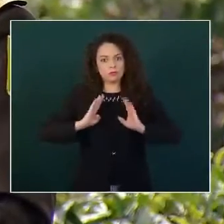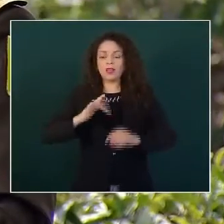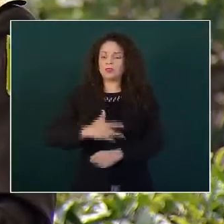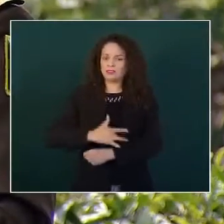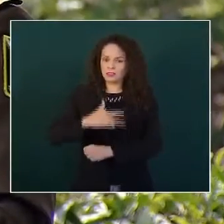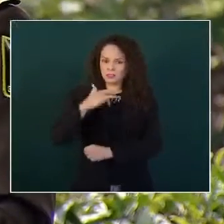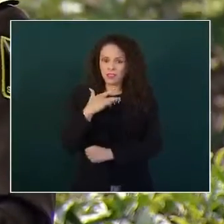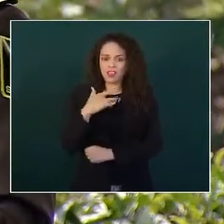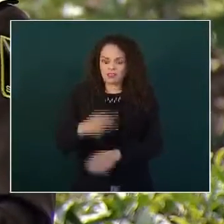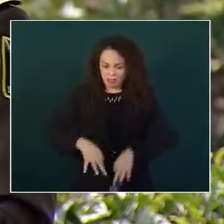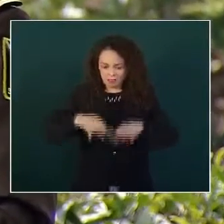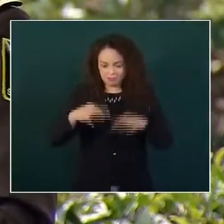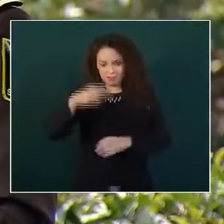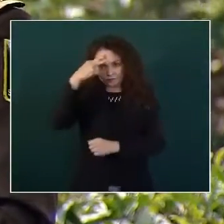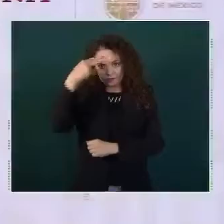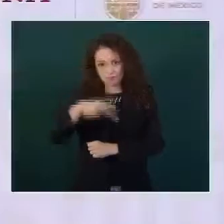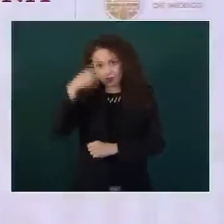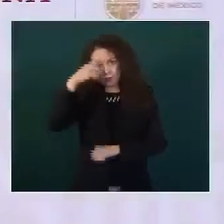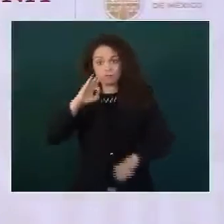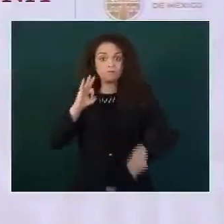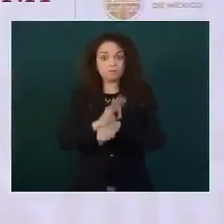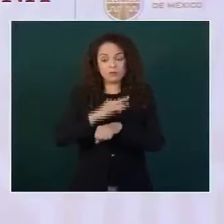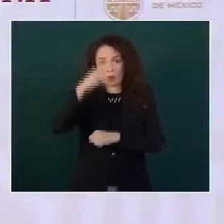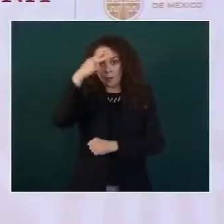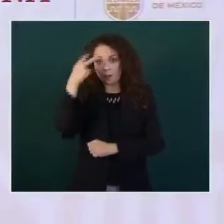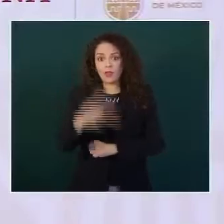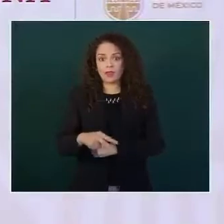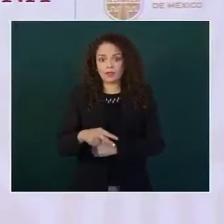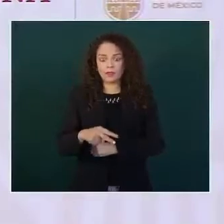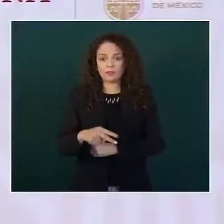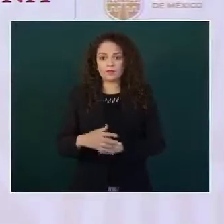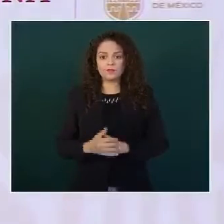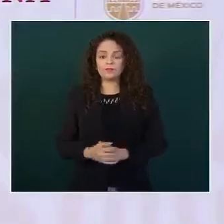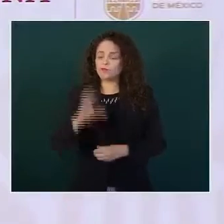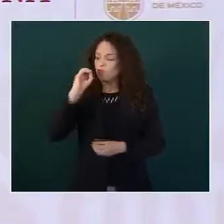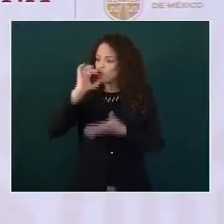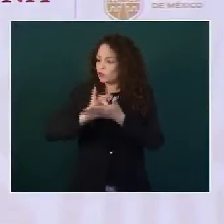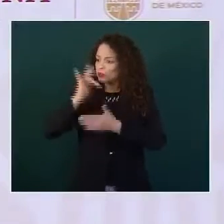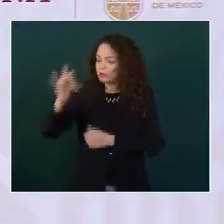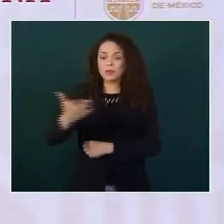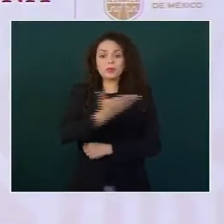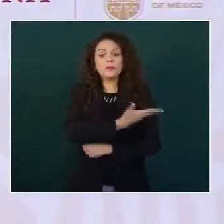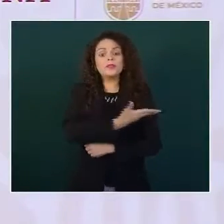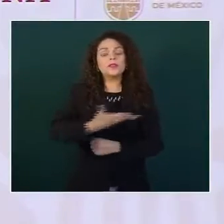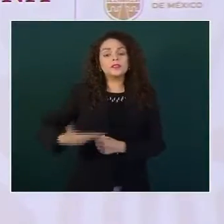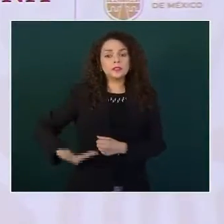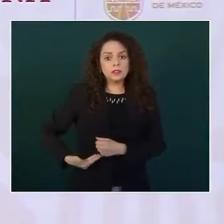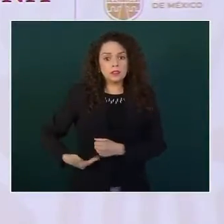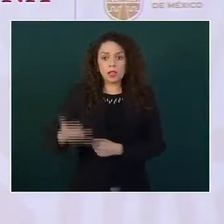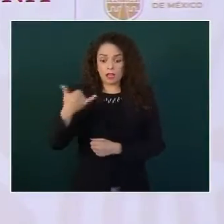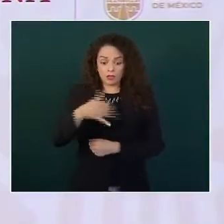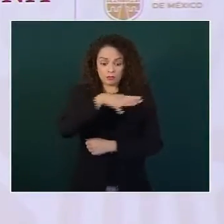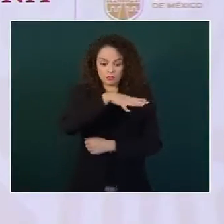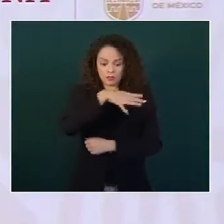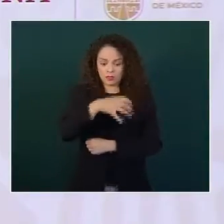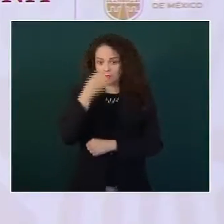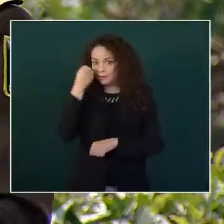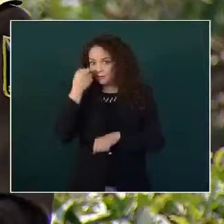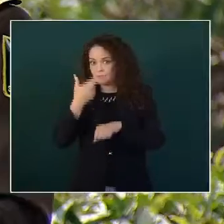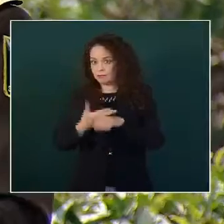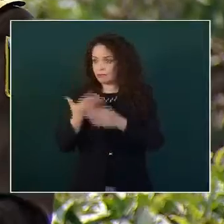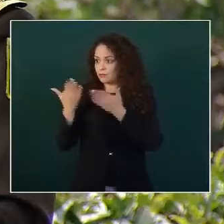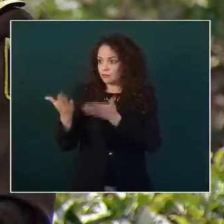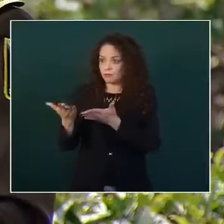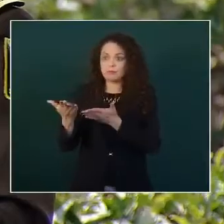mexicano al servicio de la patria. Agradezco al señor presidente y a mi general secretario